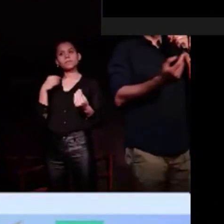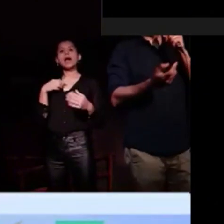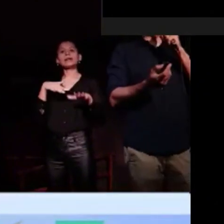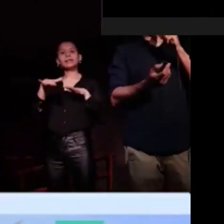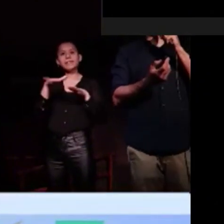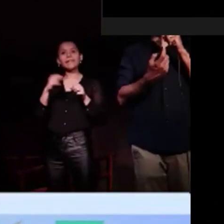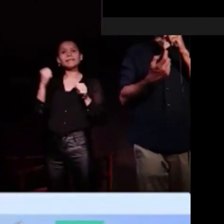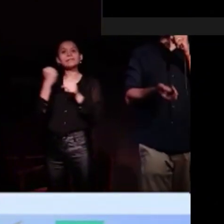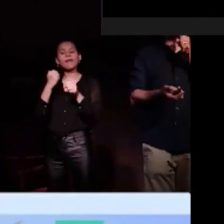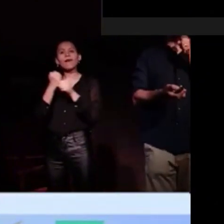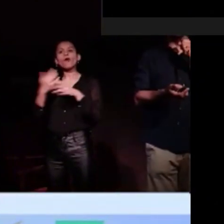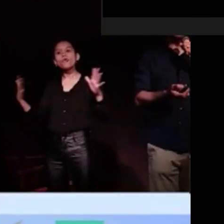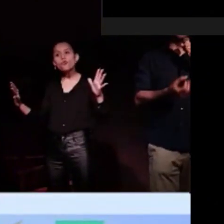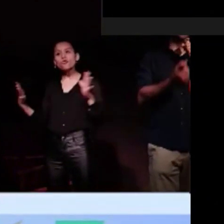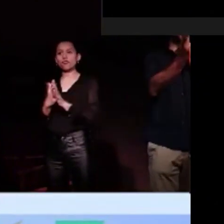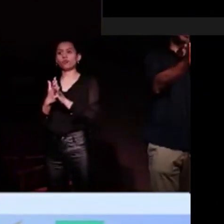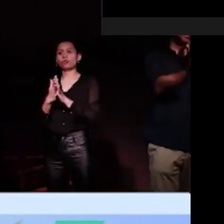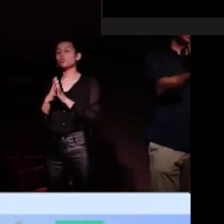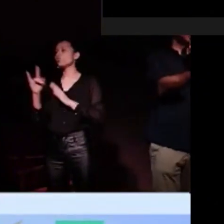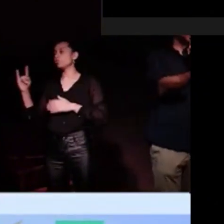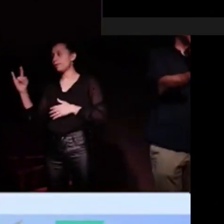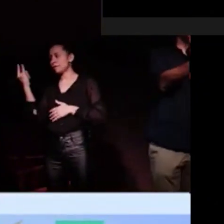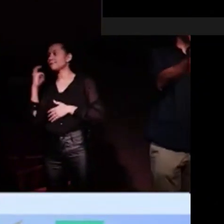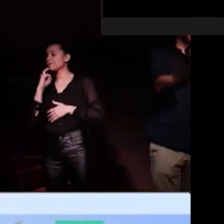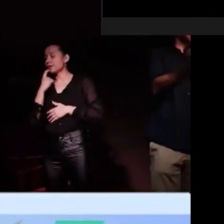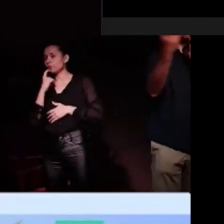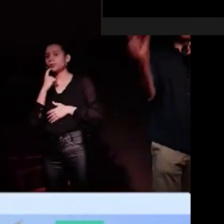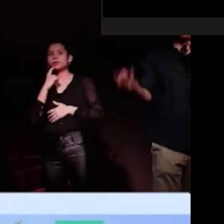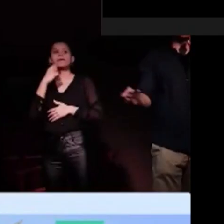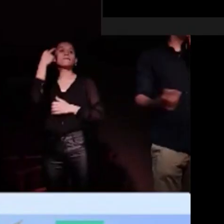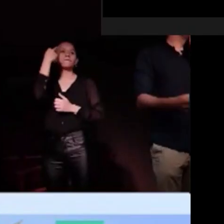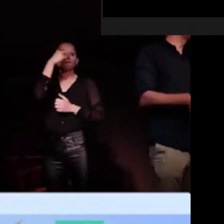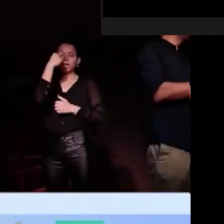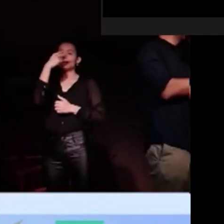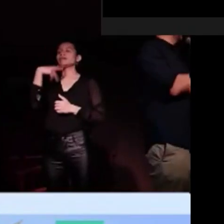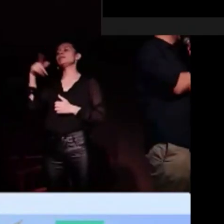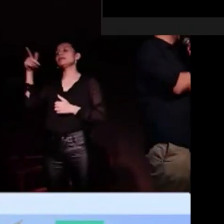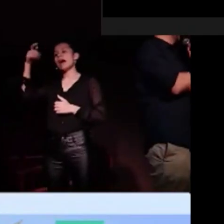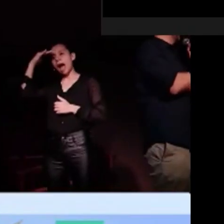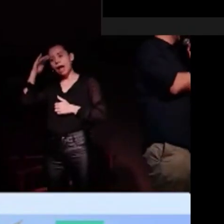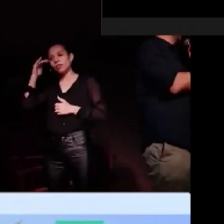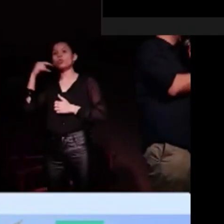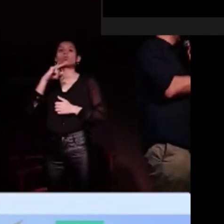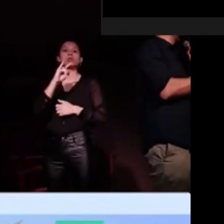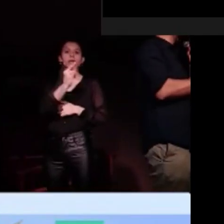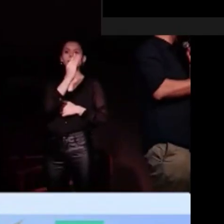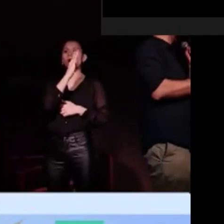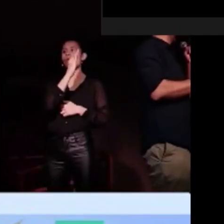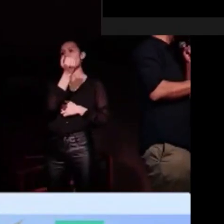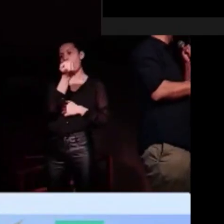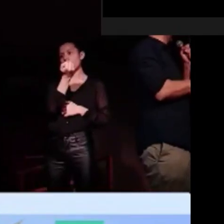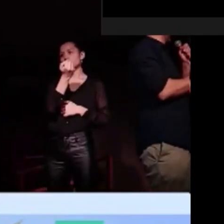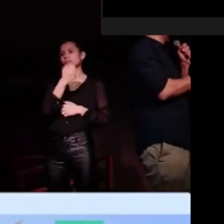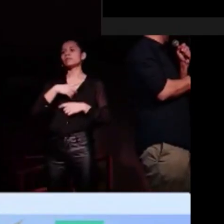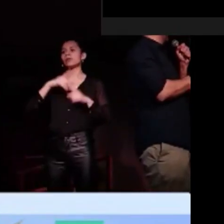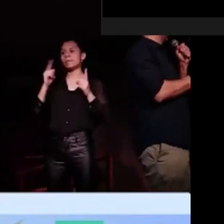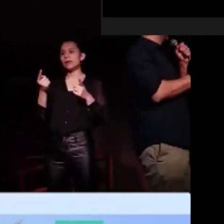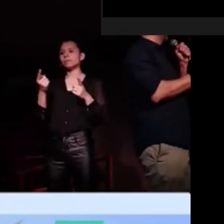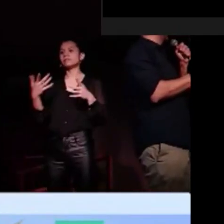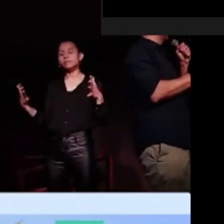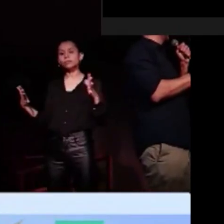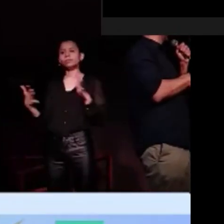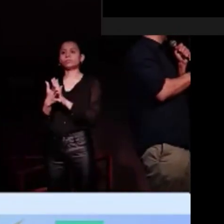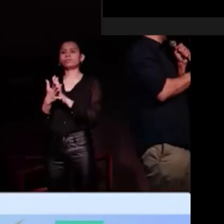conjuntas entre la Universidad Nacional de San Luis, con Betty, Aldo y todo el equipo, y la Universidad de Buenos Aires. Aumentar